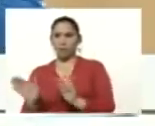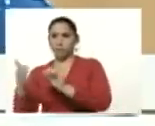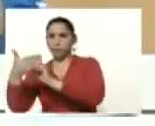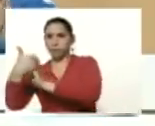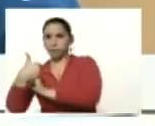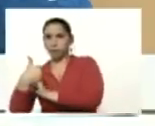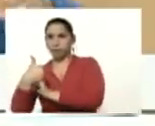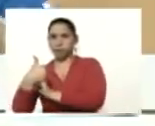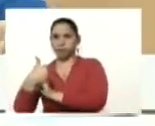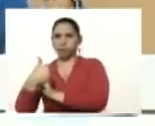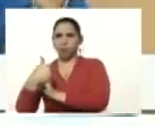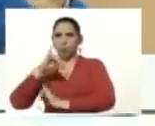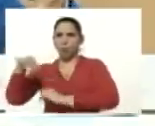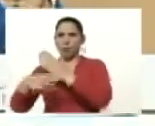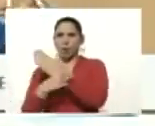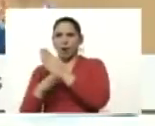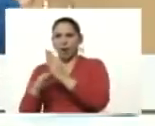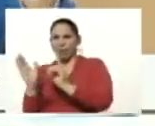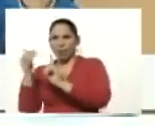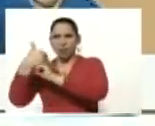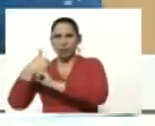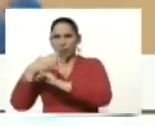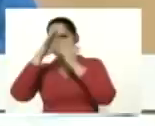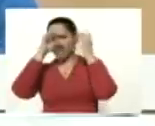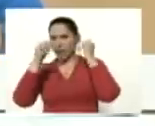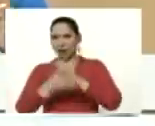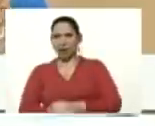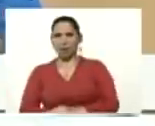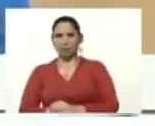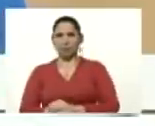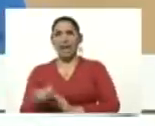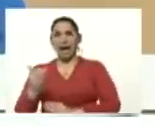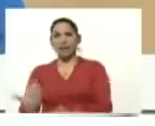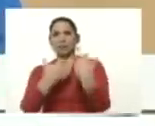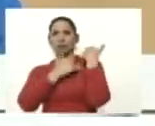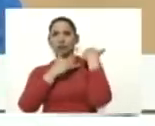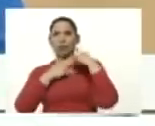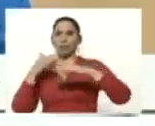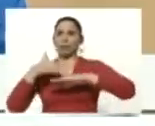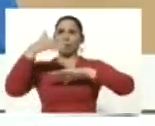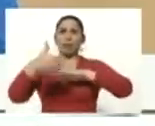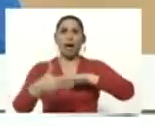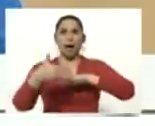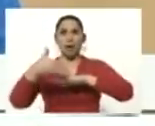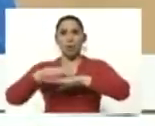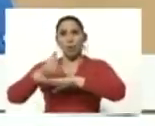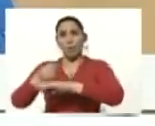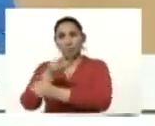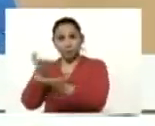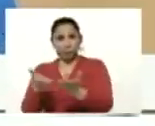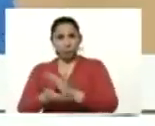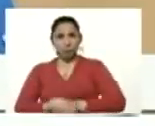de la justicia escondido en una embajada, que es el que está detrás de esto.